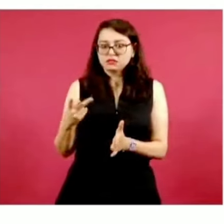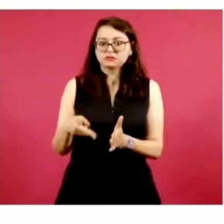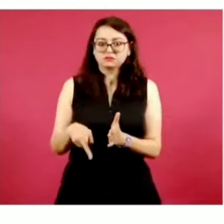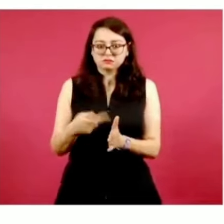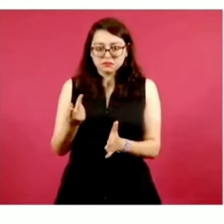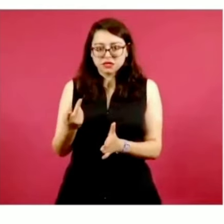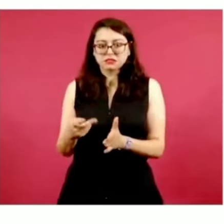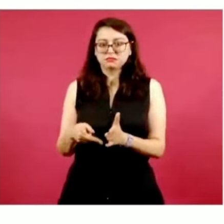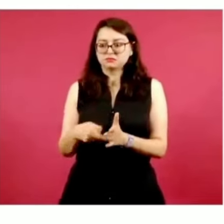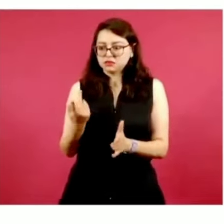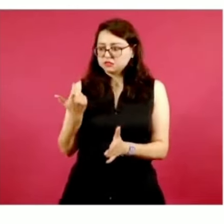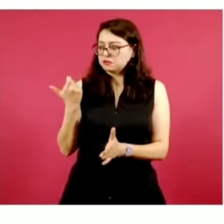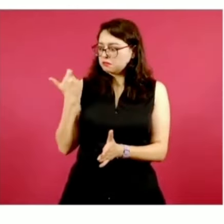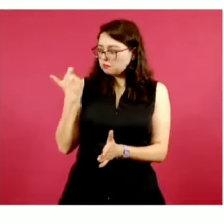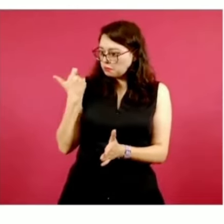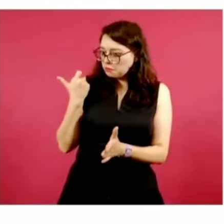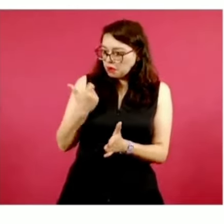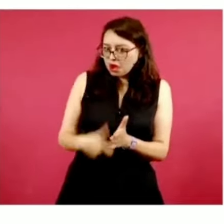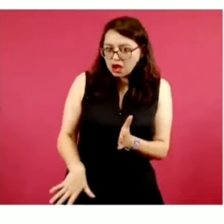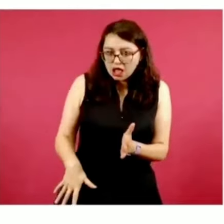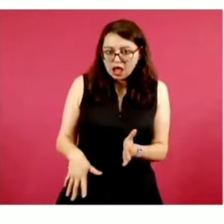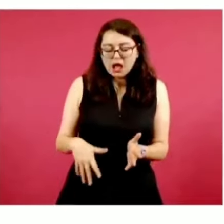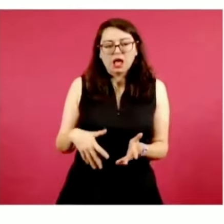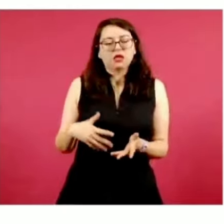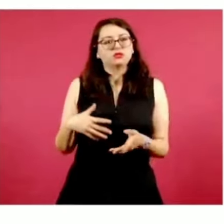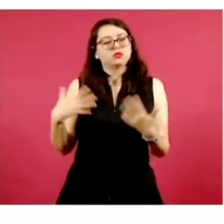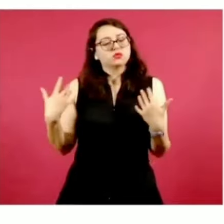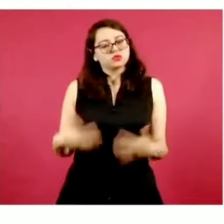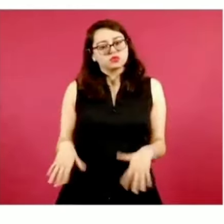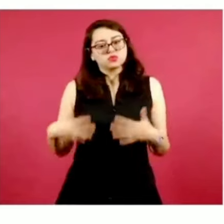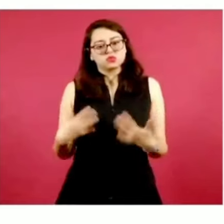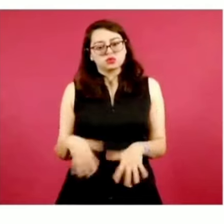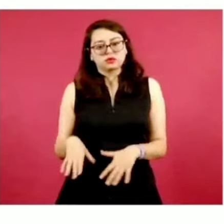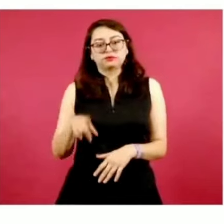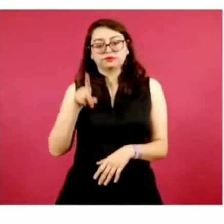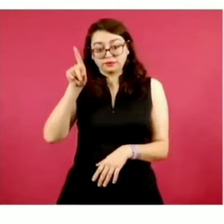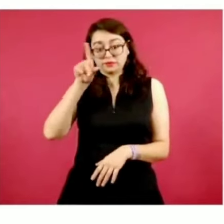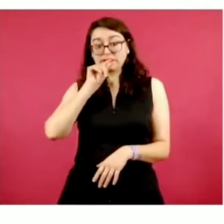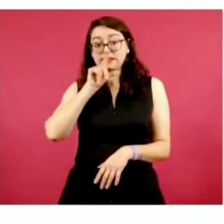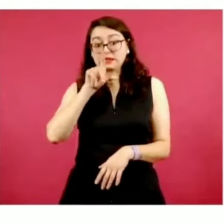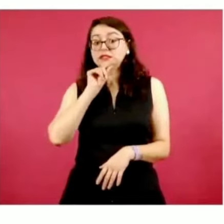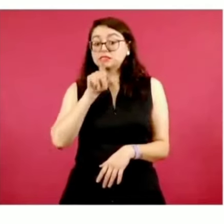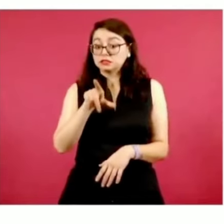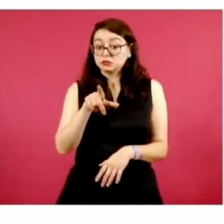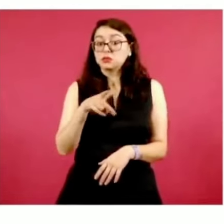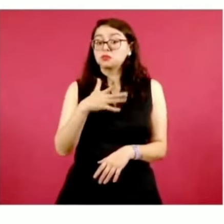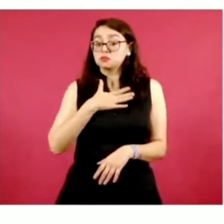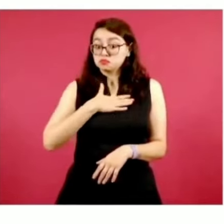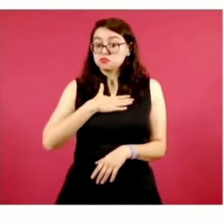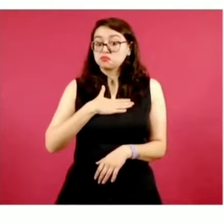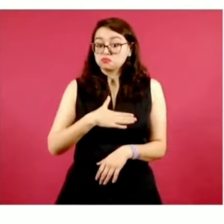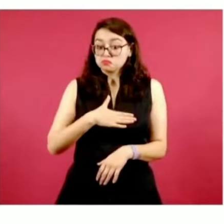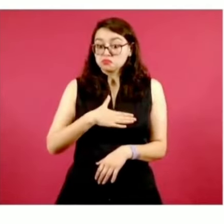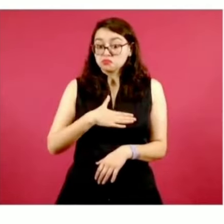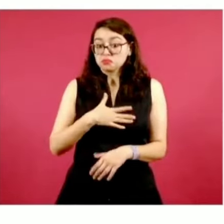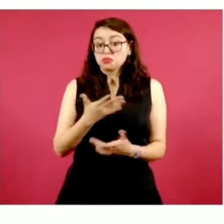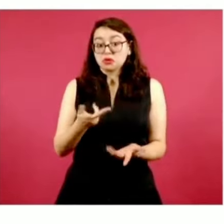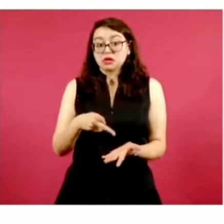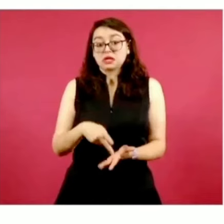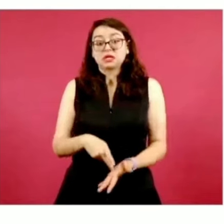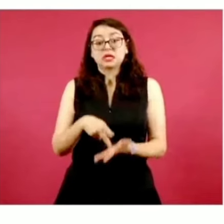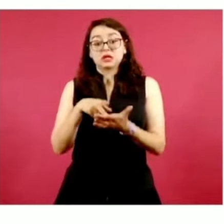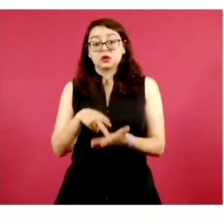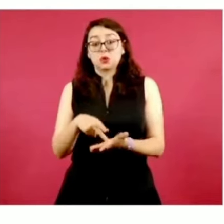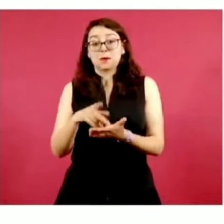aparece aquí los lunes Gas del cañón allá en totatiche Jalisco dando buenos precios con el kilo a solo